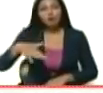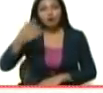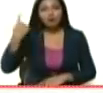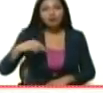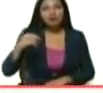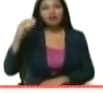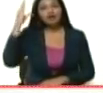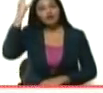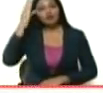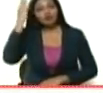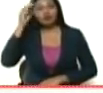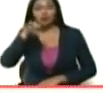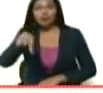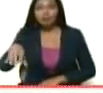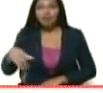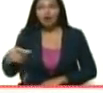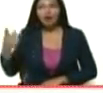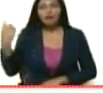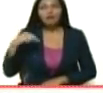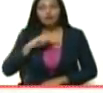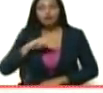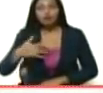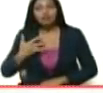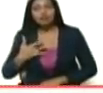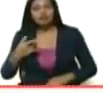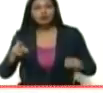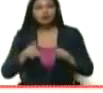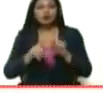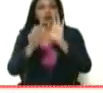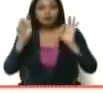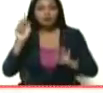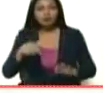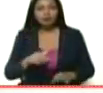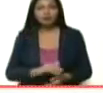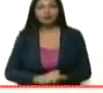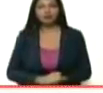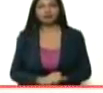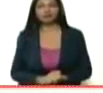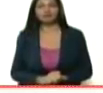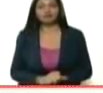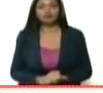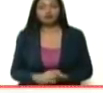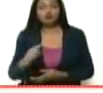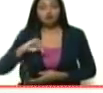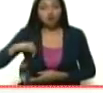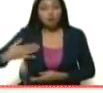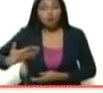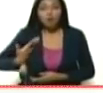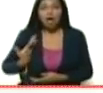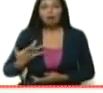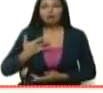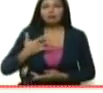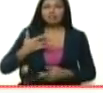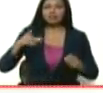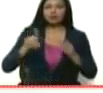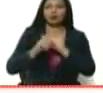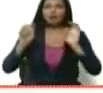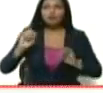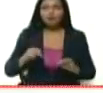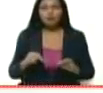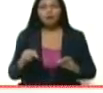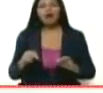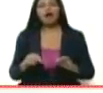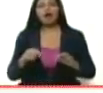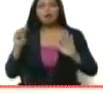estados que están siendo afectados por este virus y podamos, bueno, afianzar y consolidar las